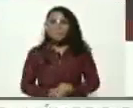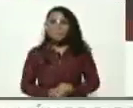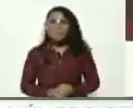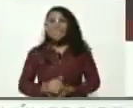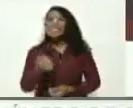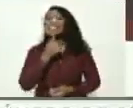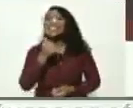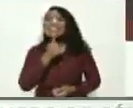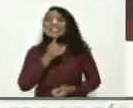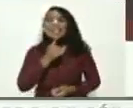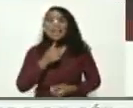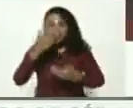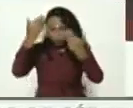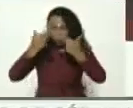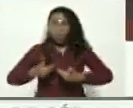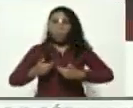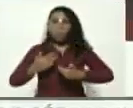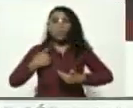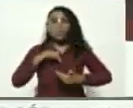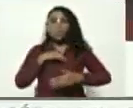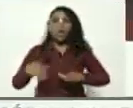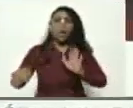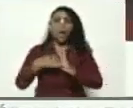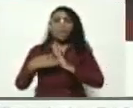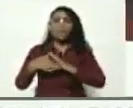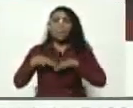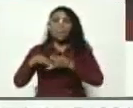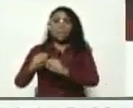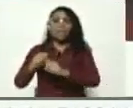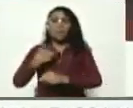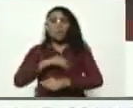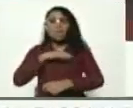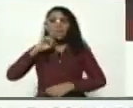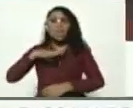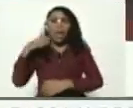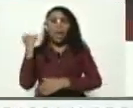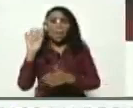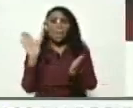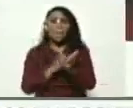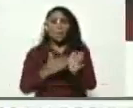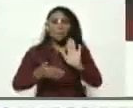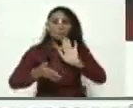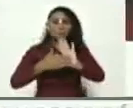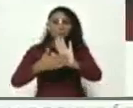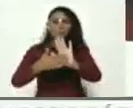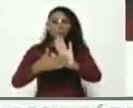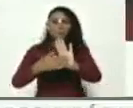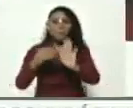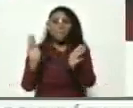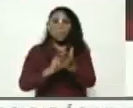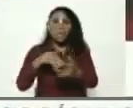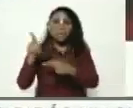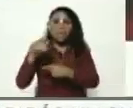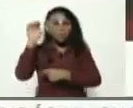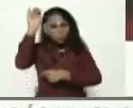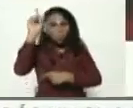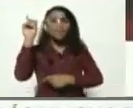¿Quiénes somos? Somos antiimperialistas, en nuestra historia está marcada así, y en nuestro futuro